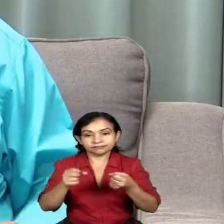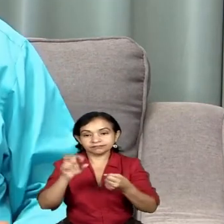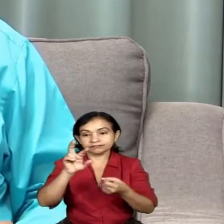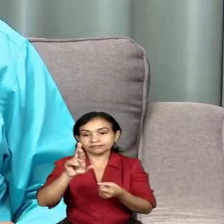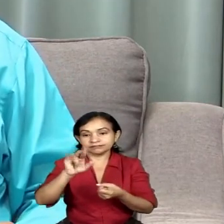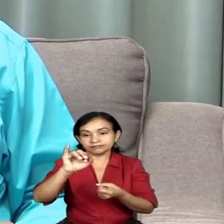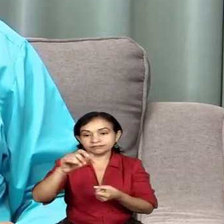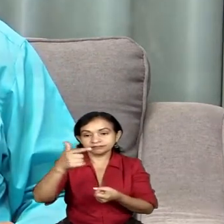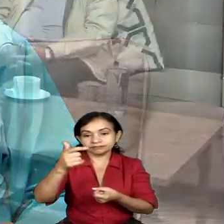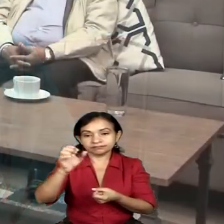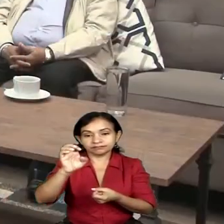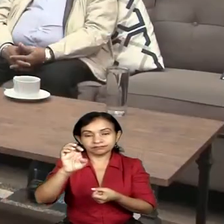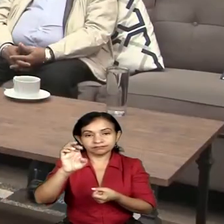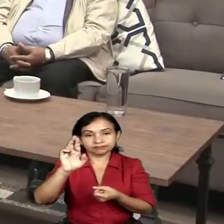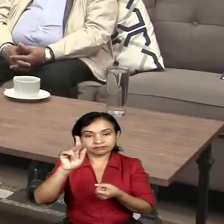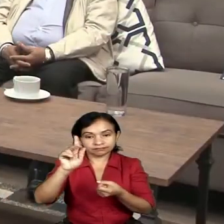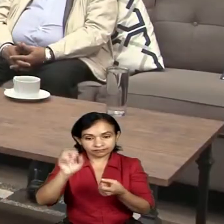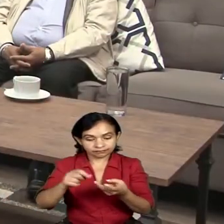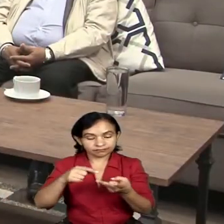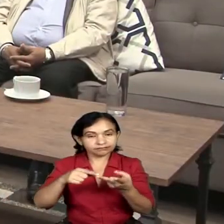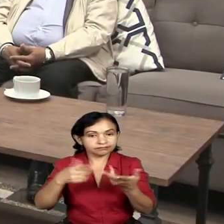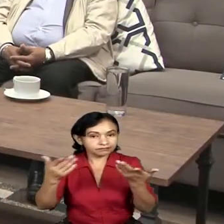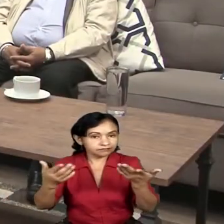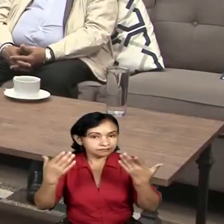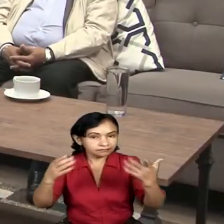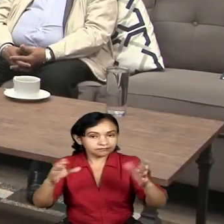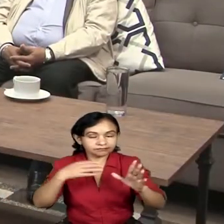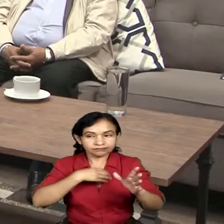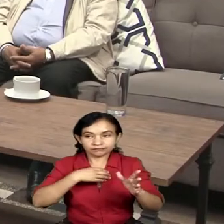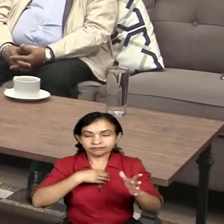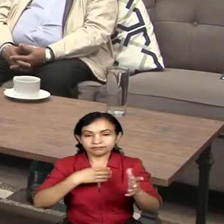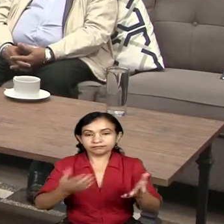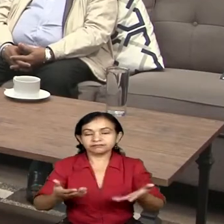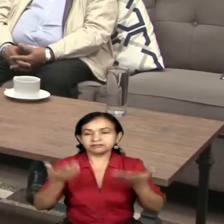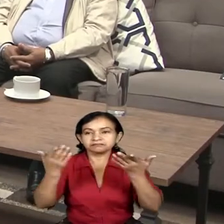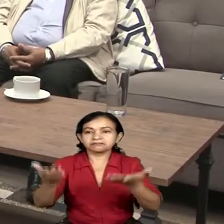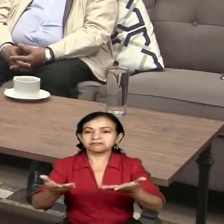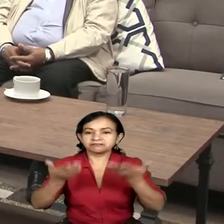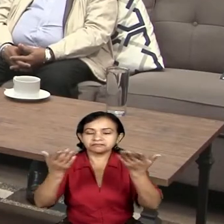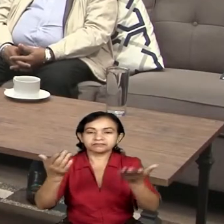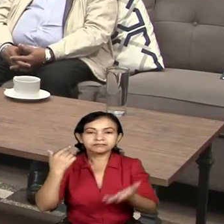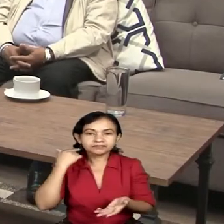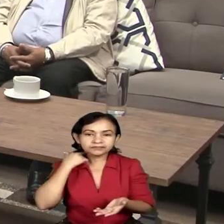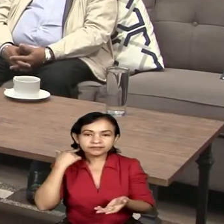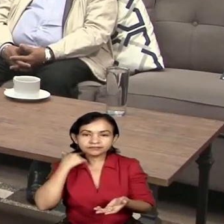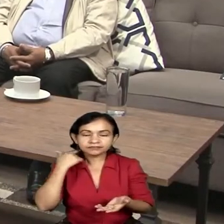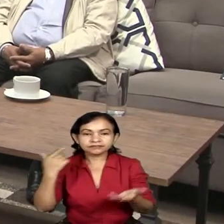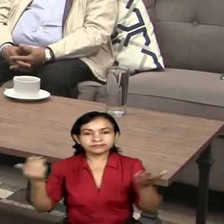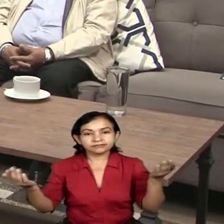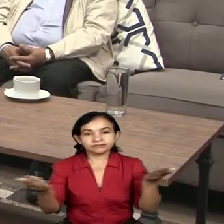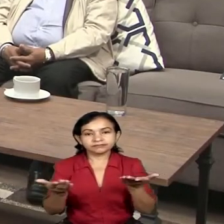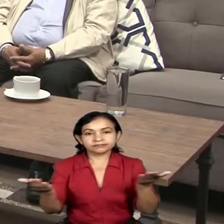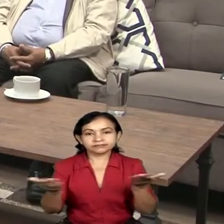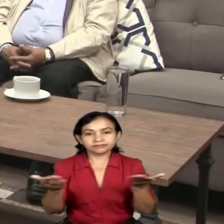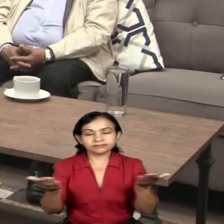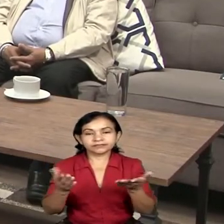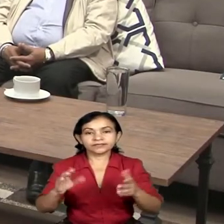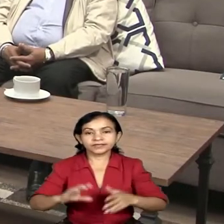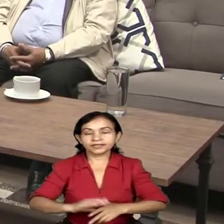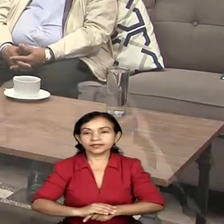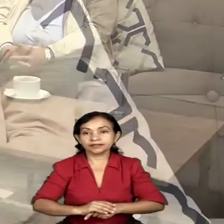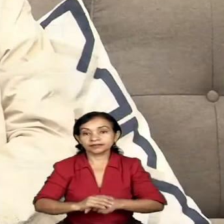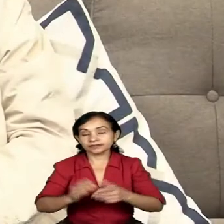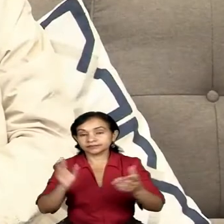19 de julio de 1979. Pues porque venimos de una tradición entreguista. Y acciones como la de